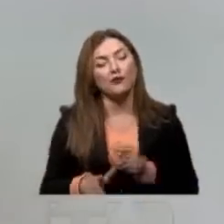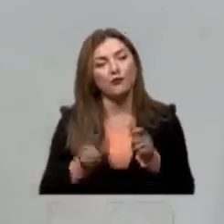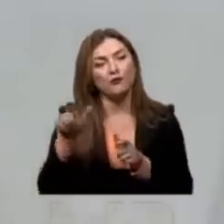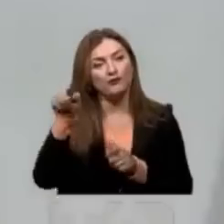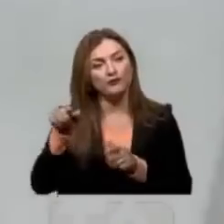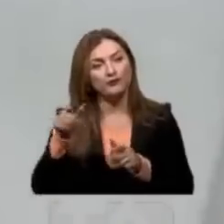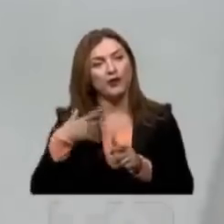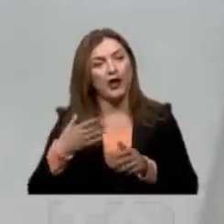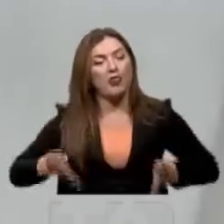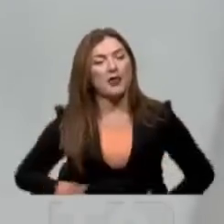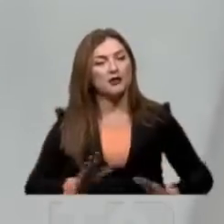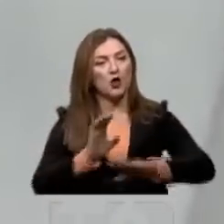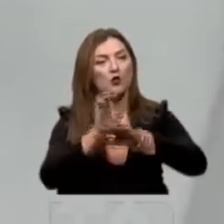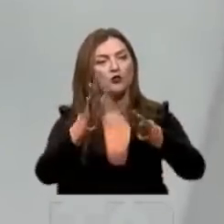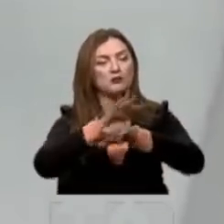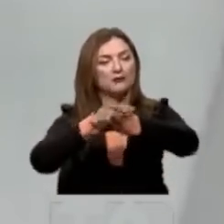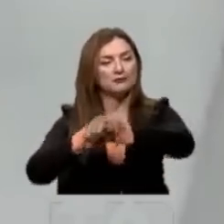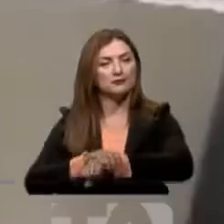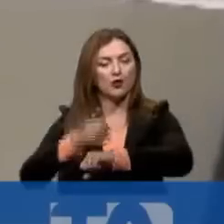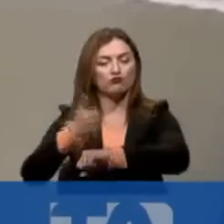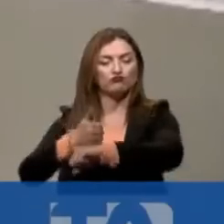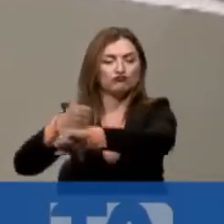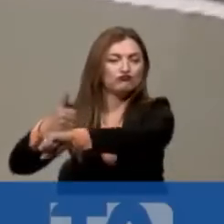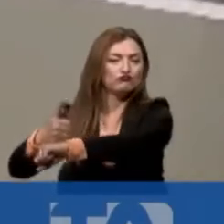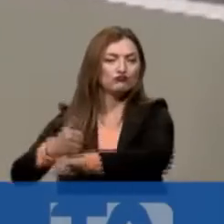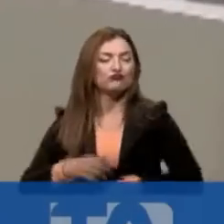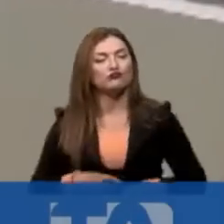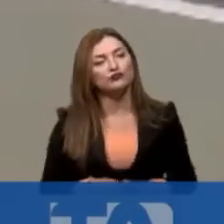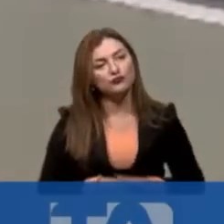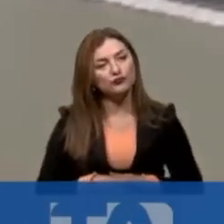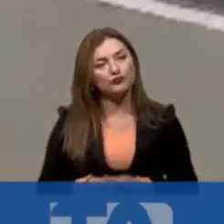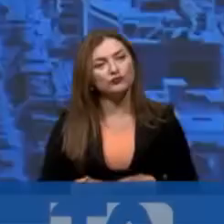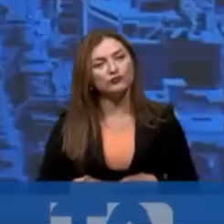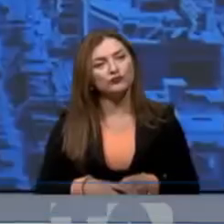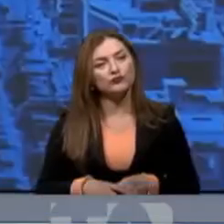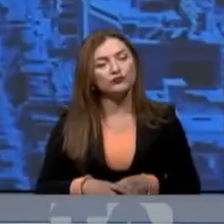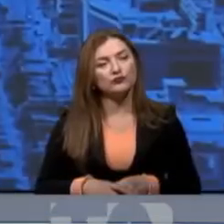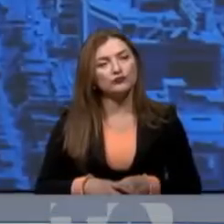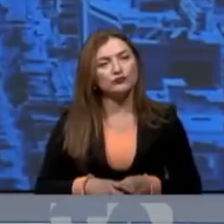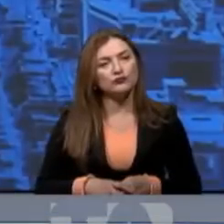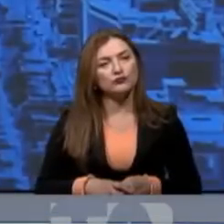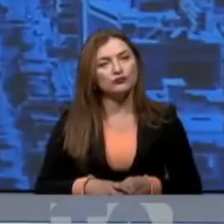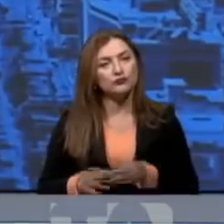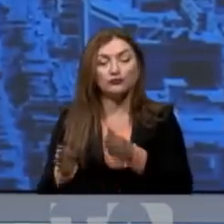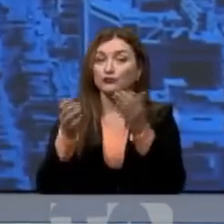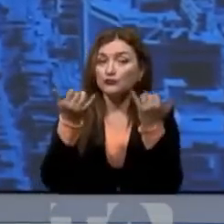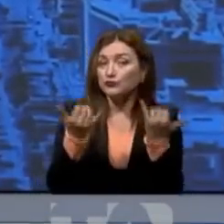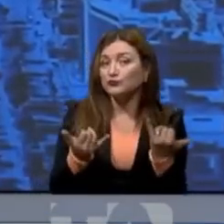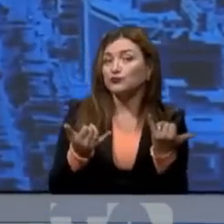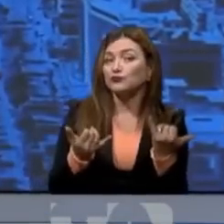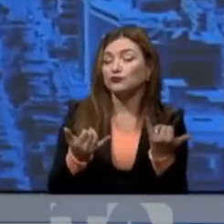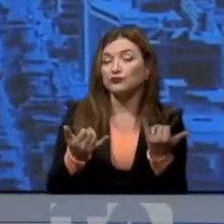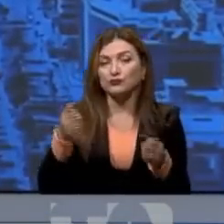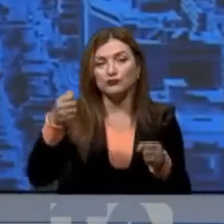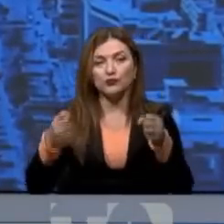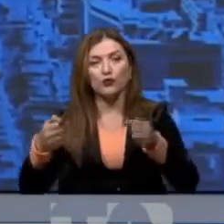de nacionalidad ecuatoriana están puestos a órdenes de las autoridades competentes. Ahora les contamos que un